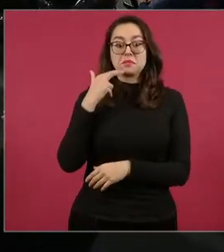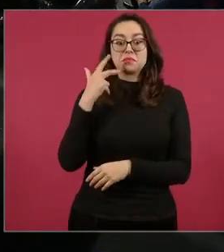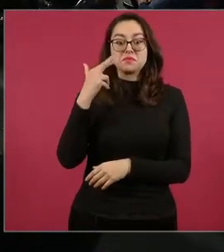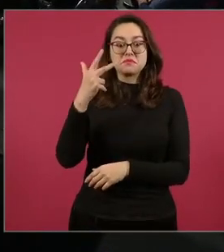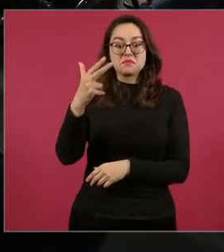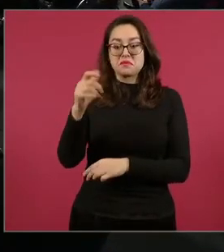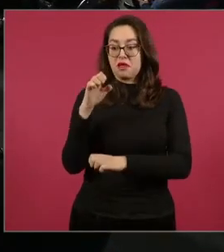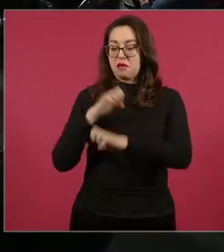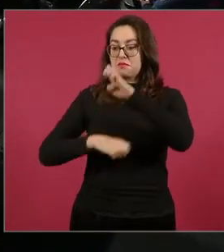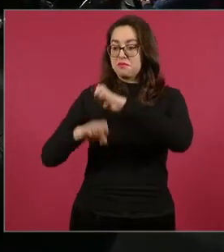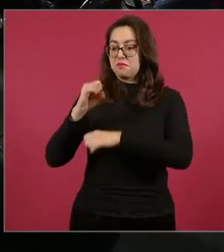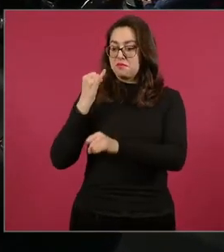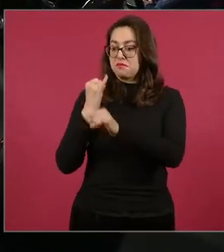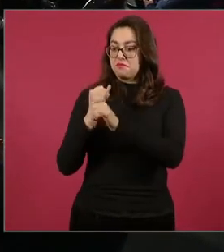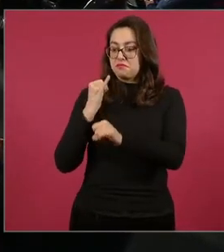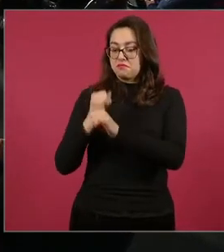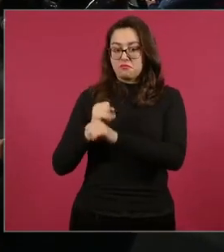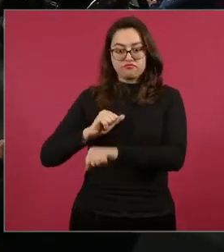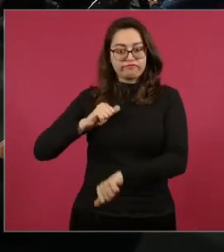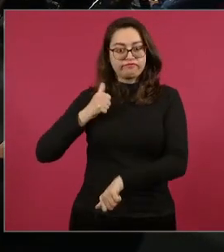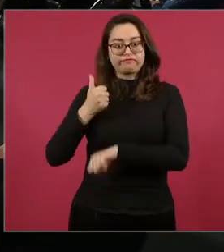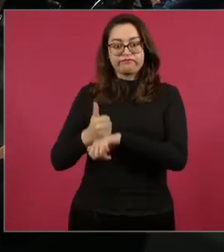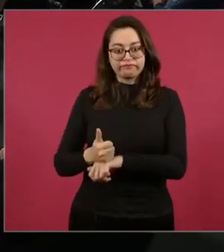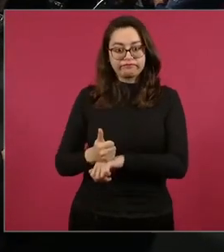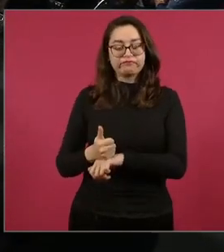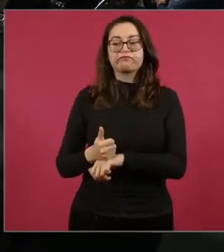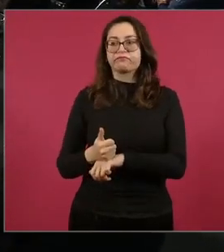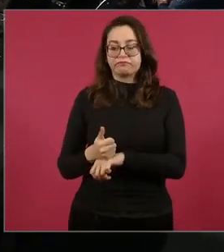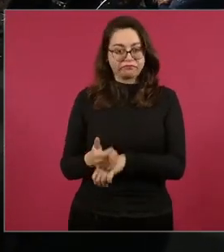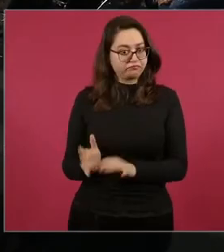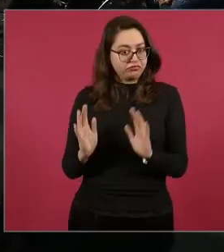de internet está por